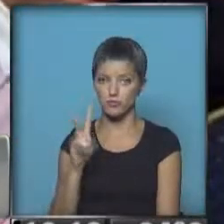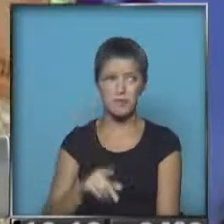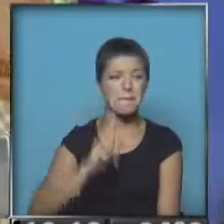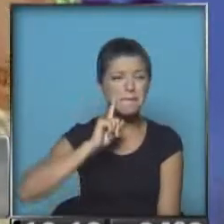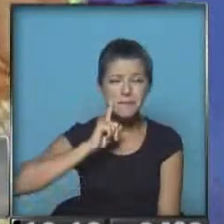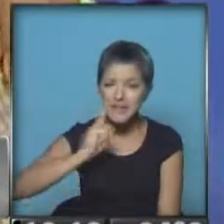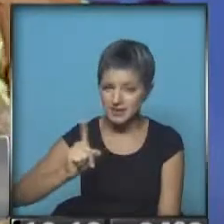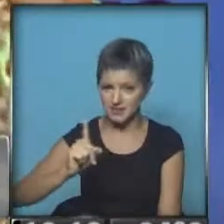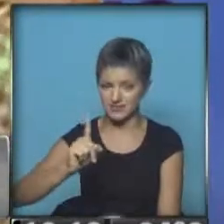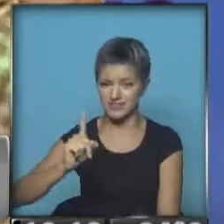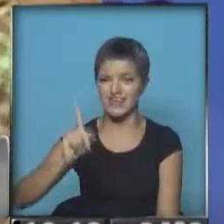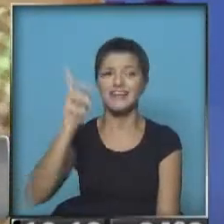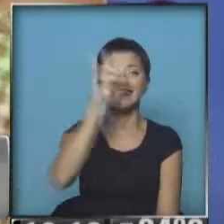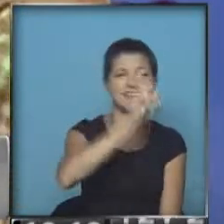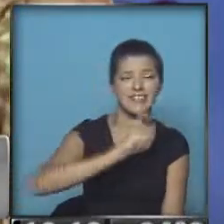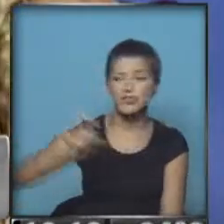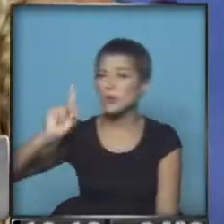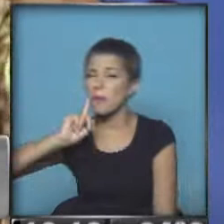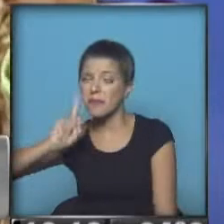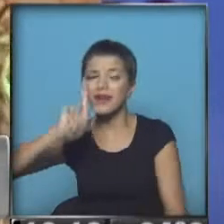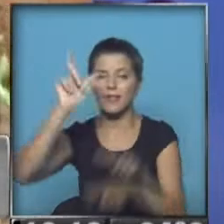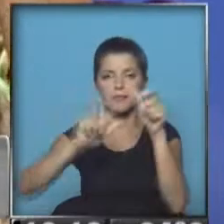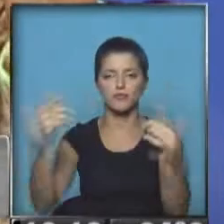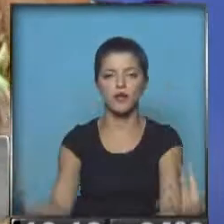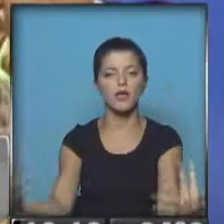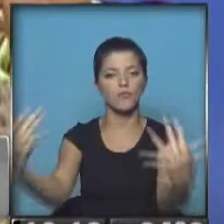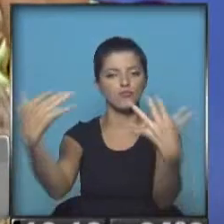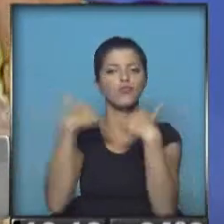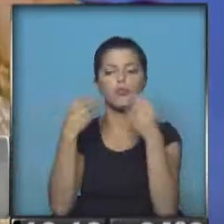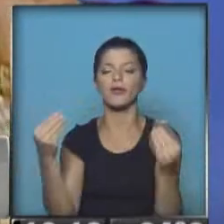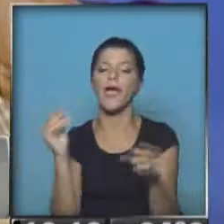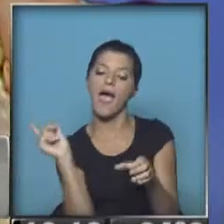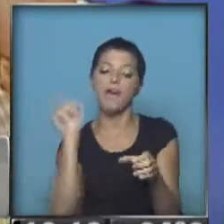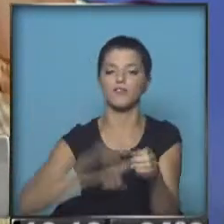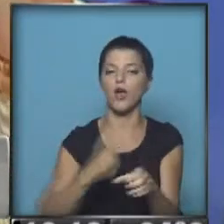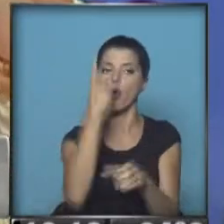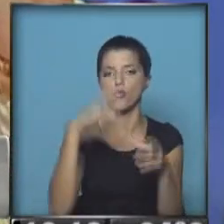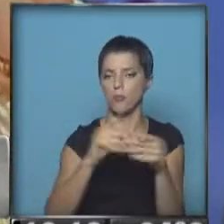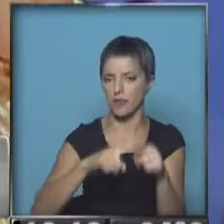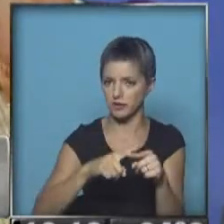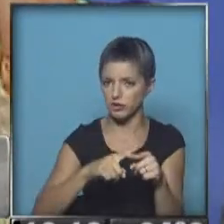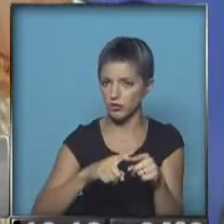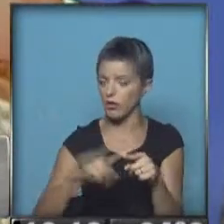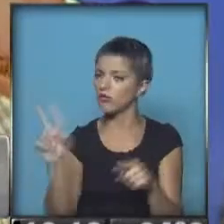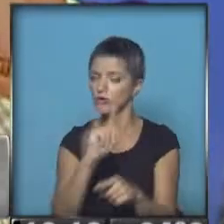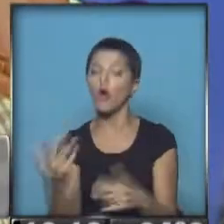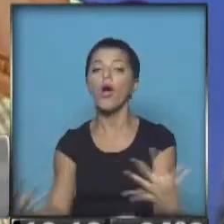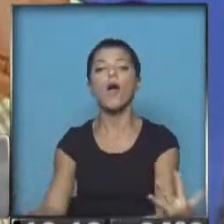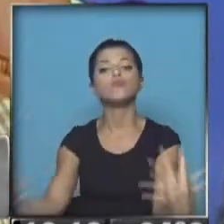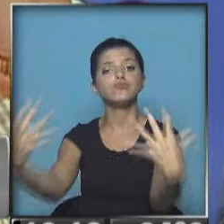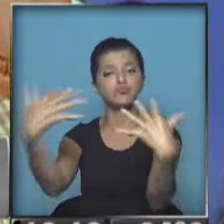miles, cientos de miles que se acercan no porque están afiliados a un partido, sino